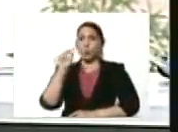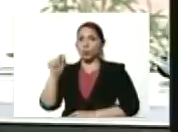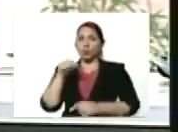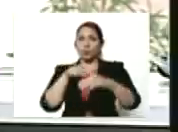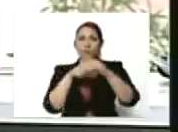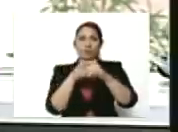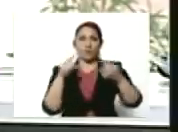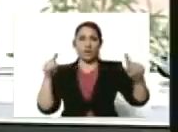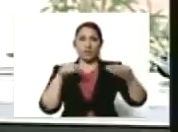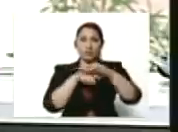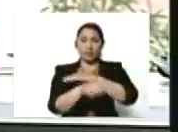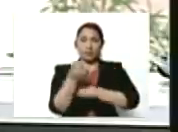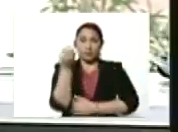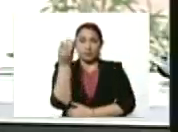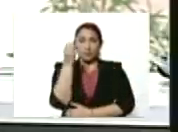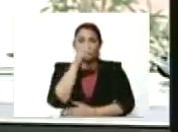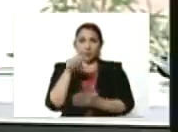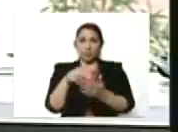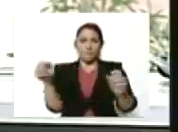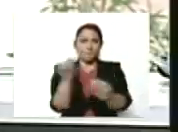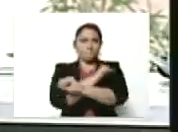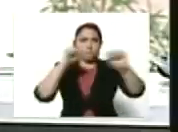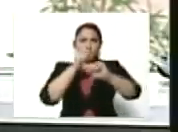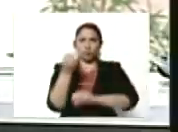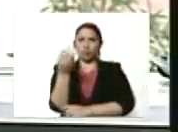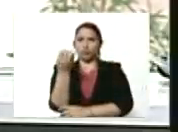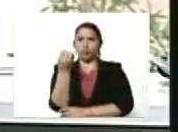Asamblea Nacional, para volar a la Asamblea Nacional.